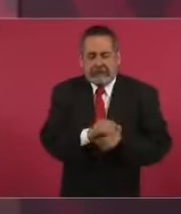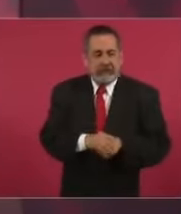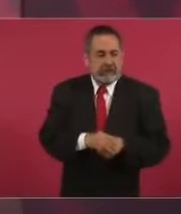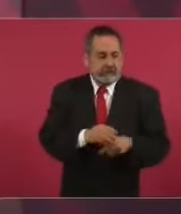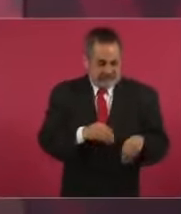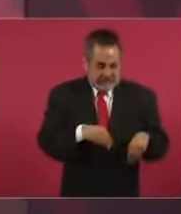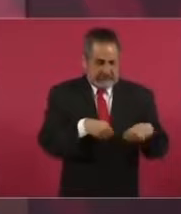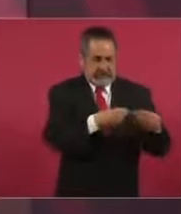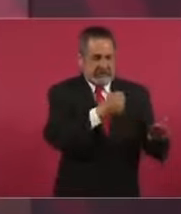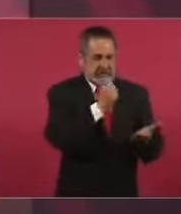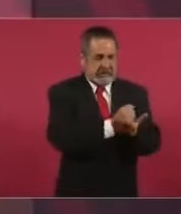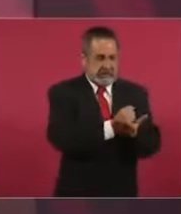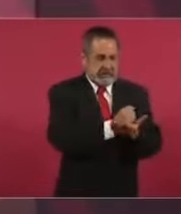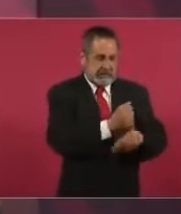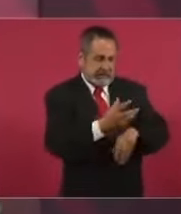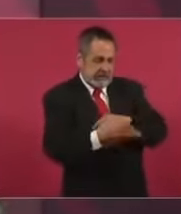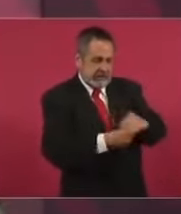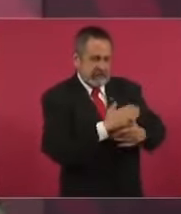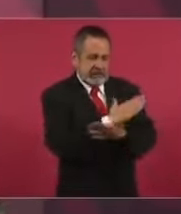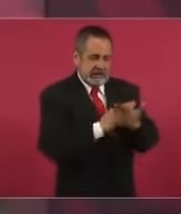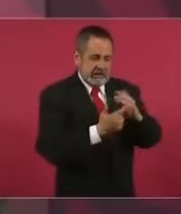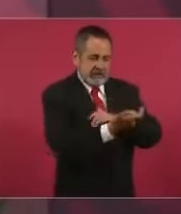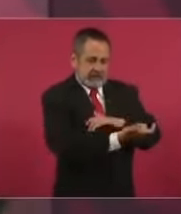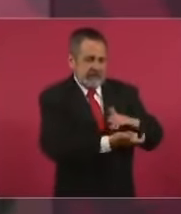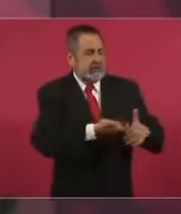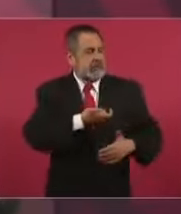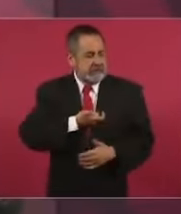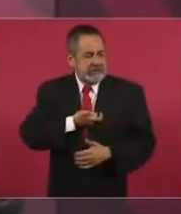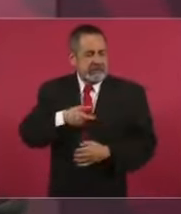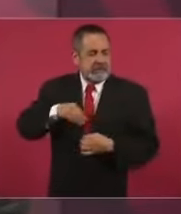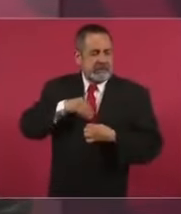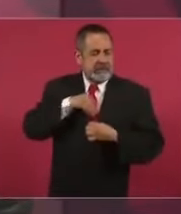recibían moches,